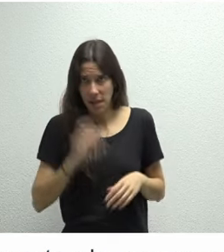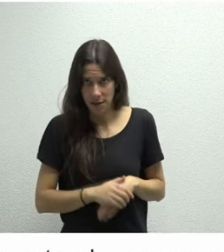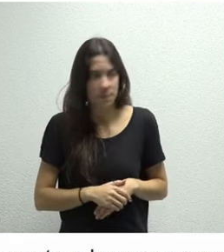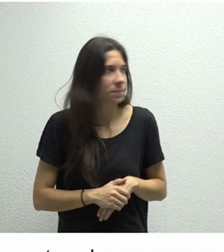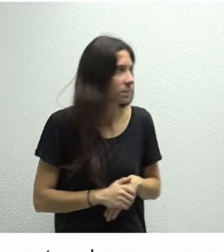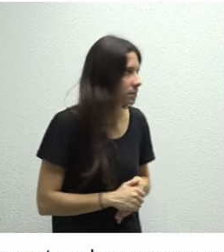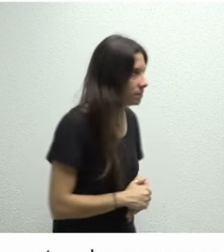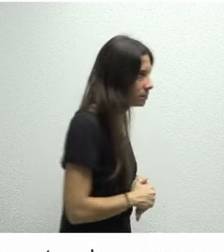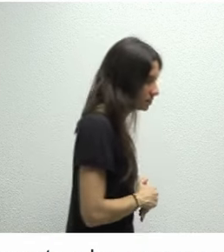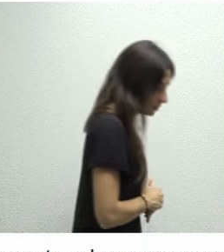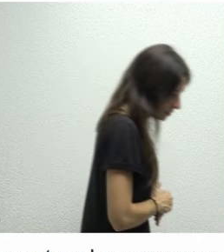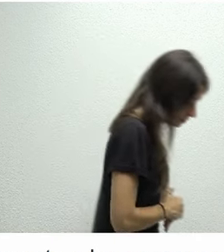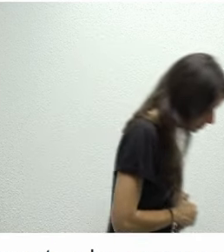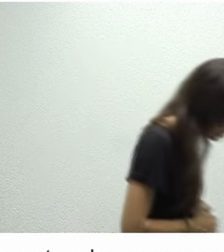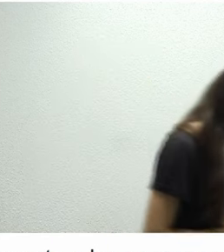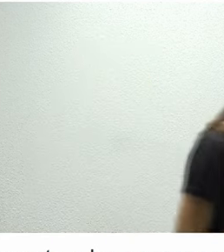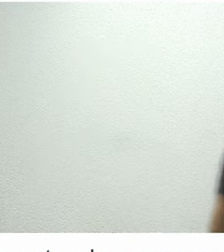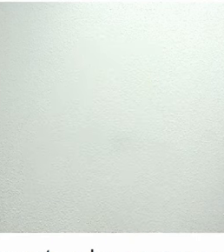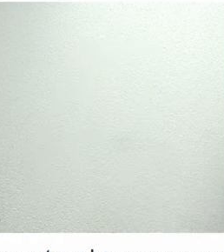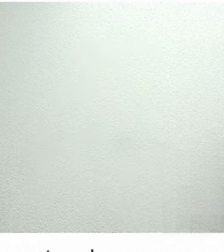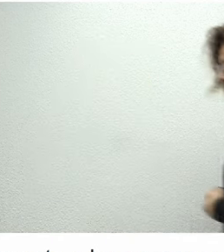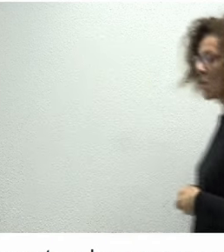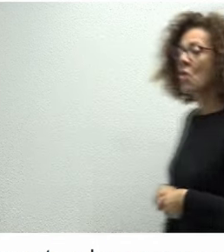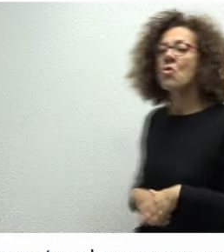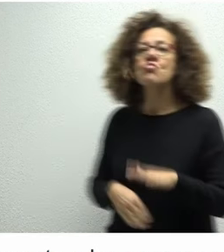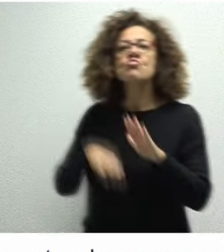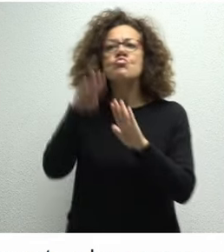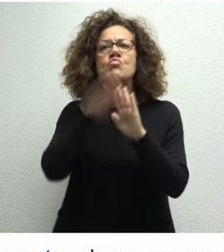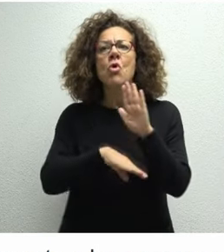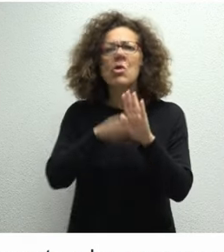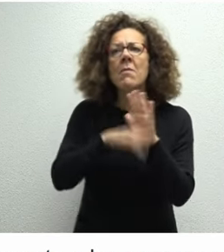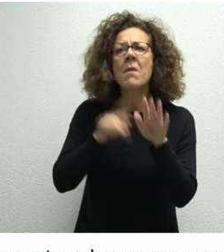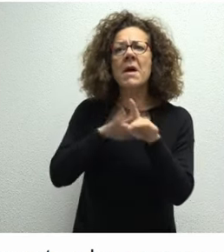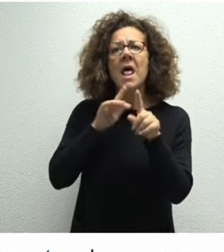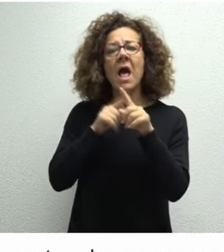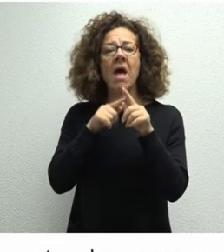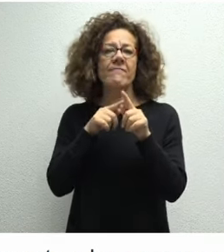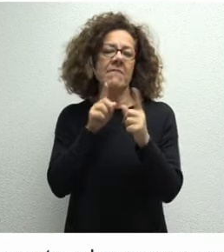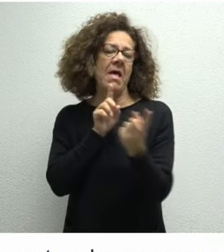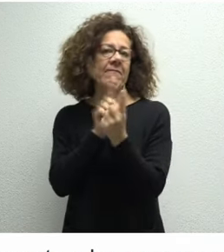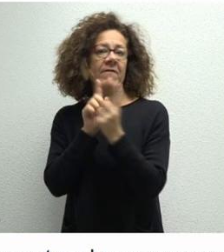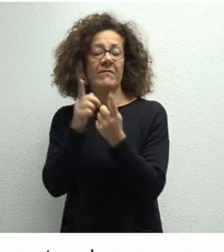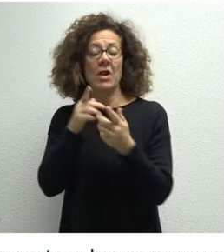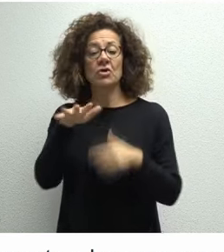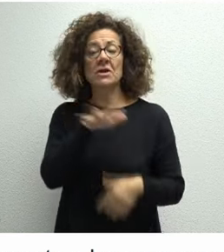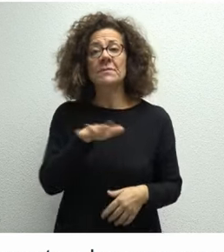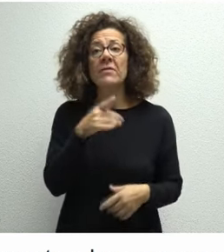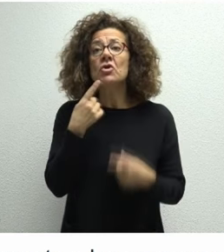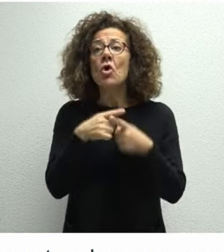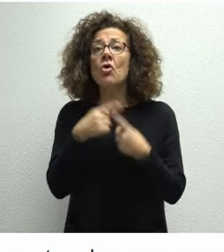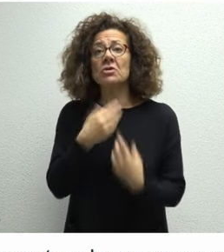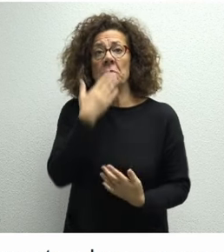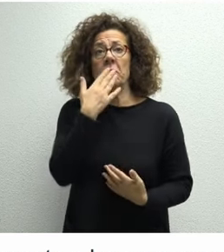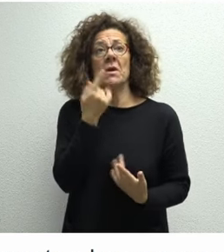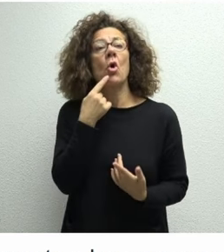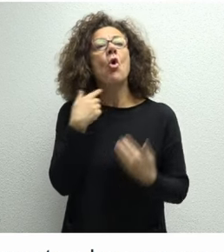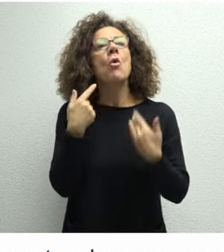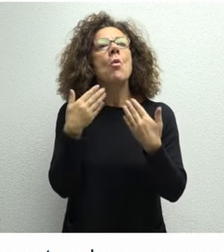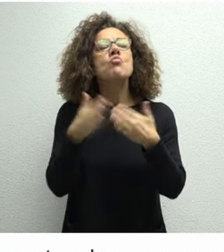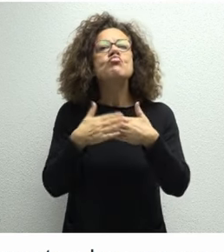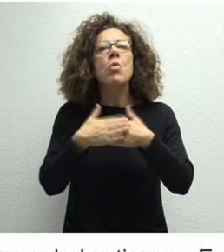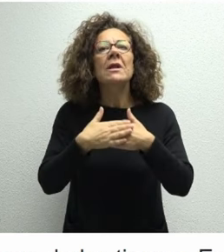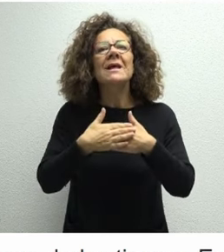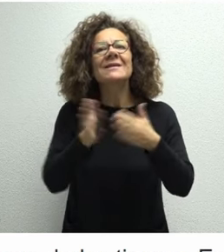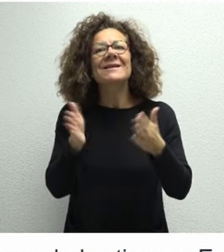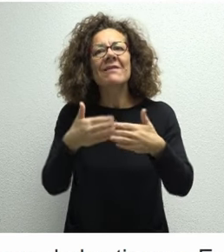eh programas de humanización de los espacios señal cartelería los colores cosas tan absurdas como puertas que se abran en las